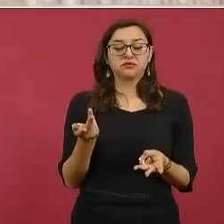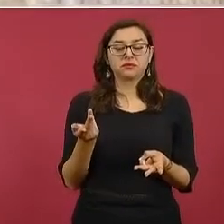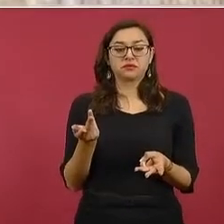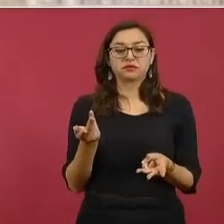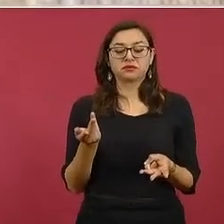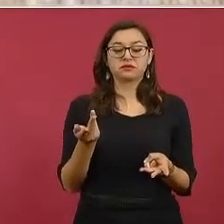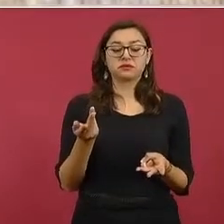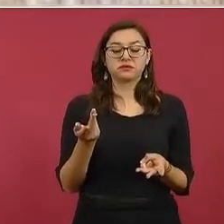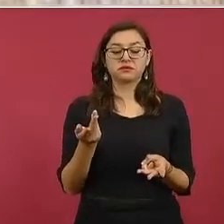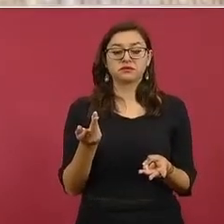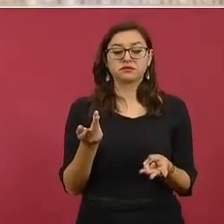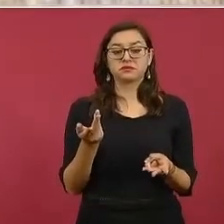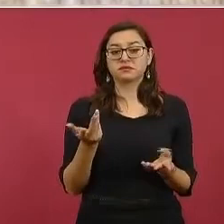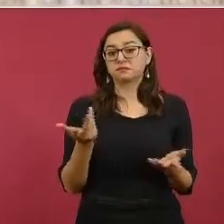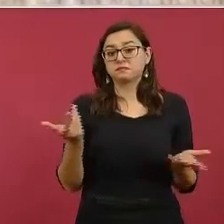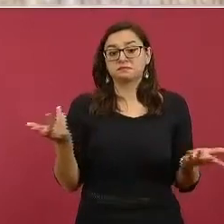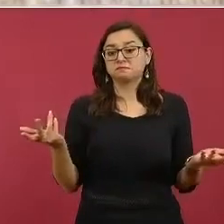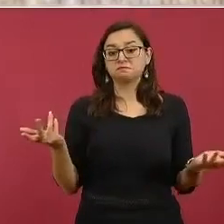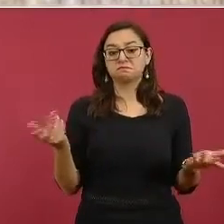y es